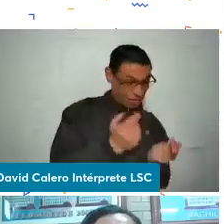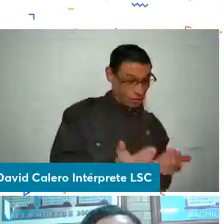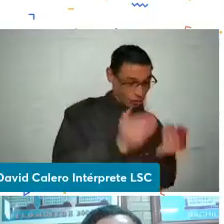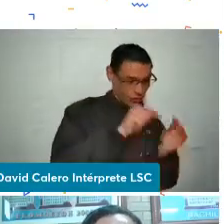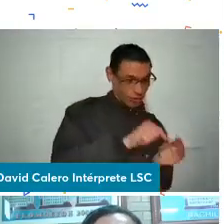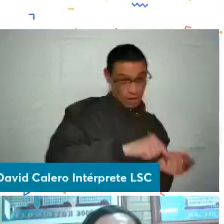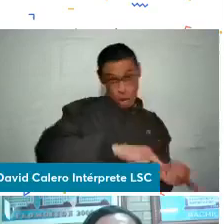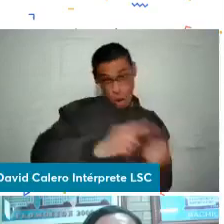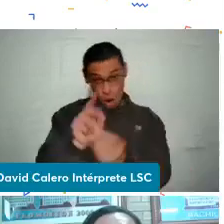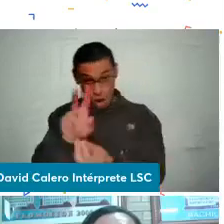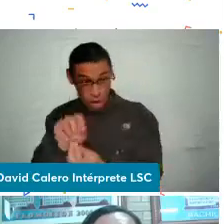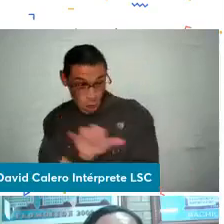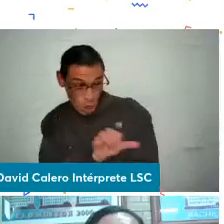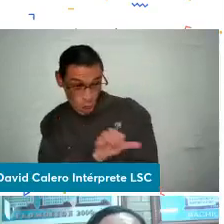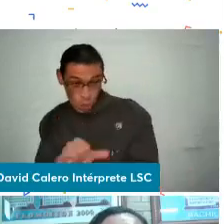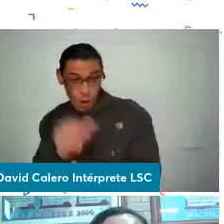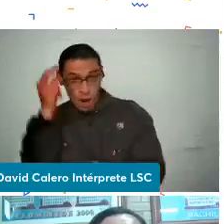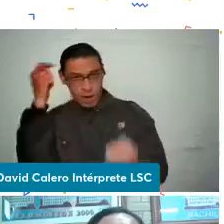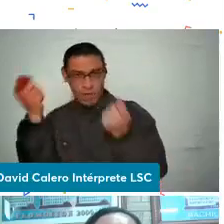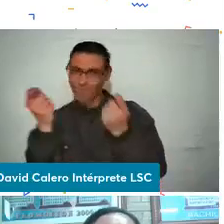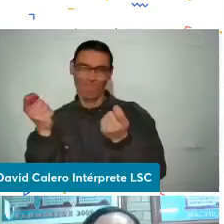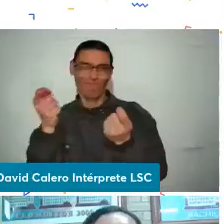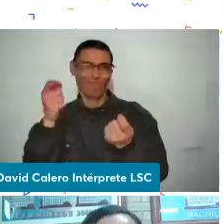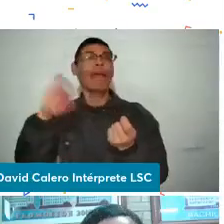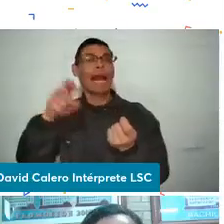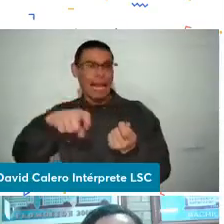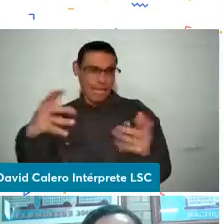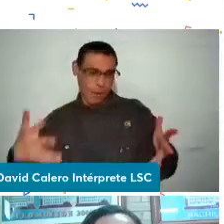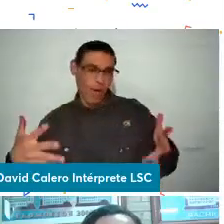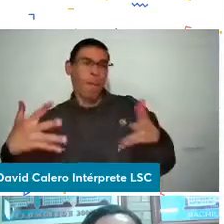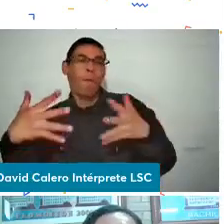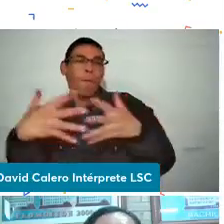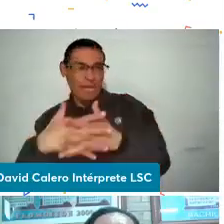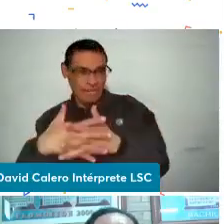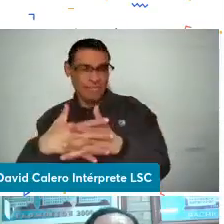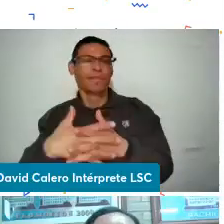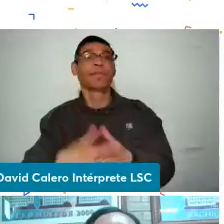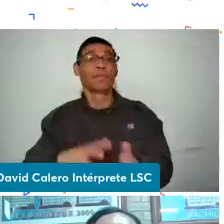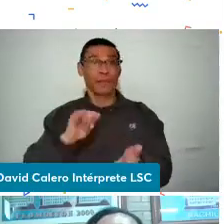algunos ajustes. Entonces, digamos que ese dinamismo ha permitido